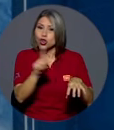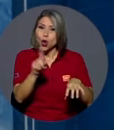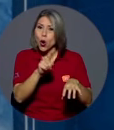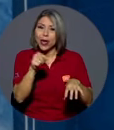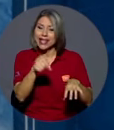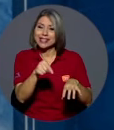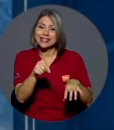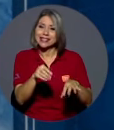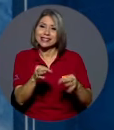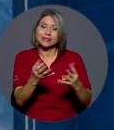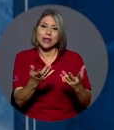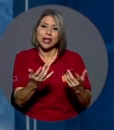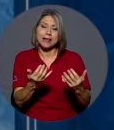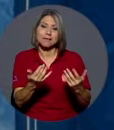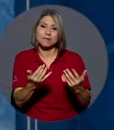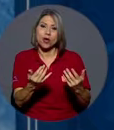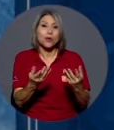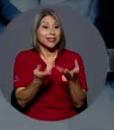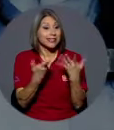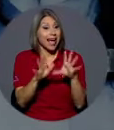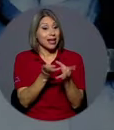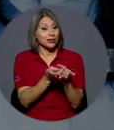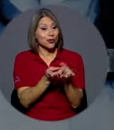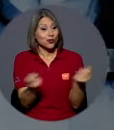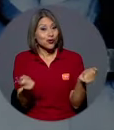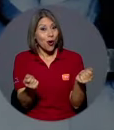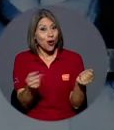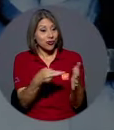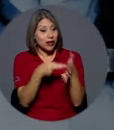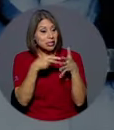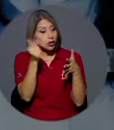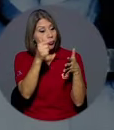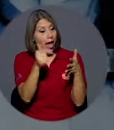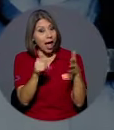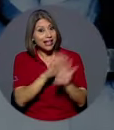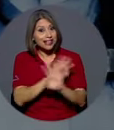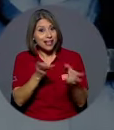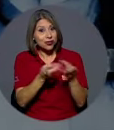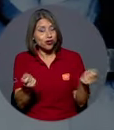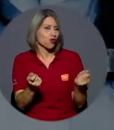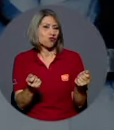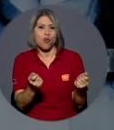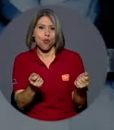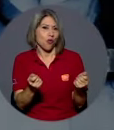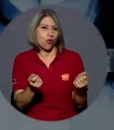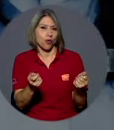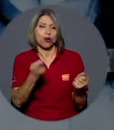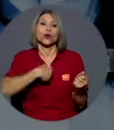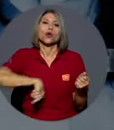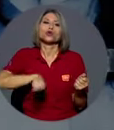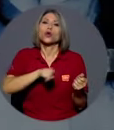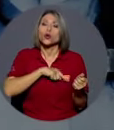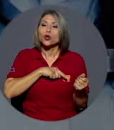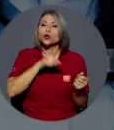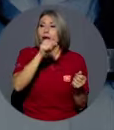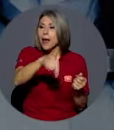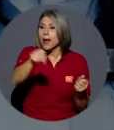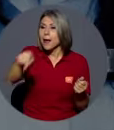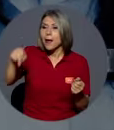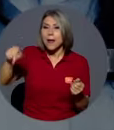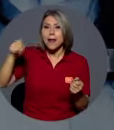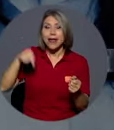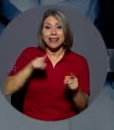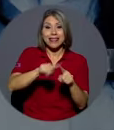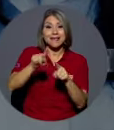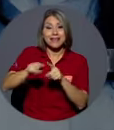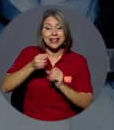es el instrumento en sí mismo, digamos, la solución, sino realmente cómo logramos entender dentro de los municipios, dentro de